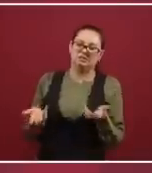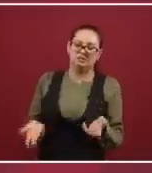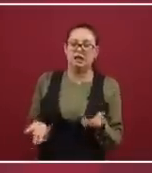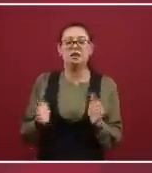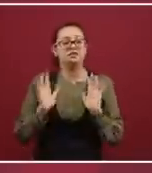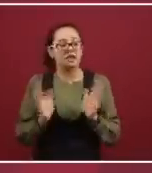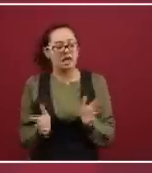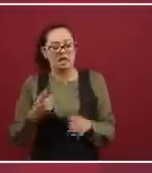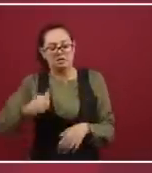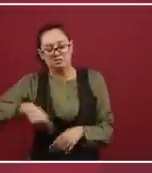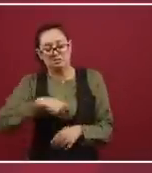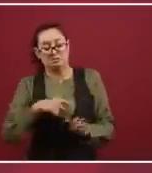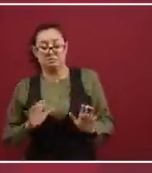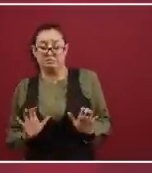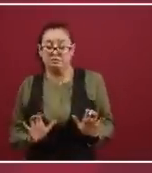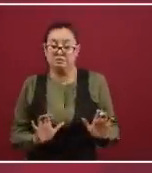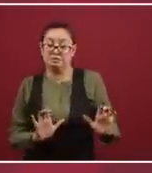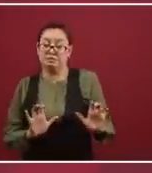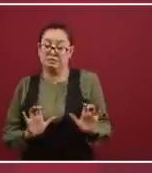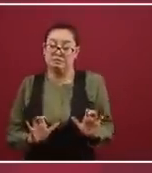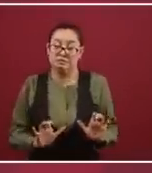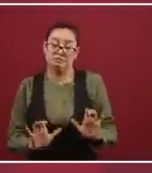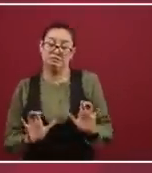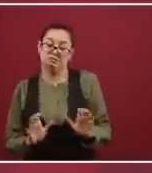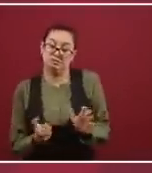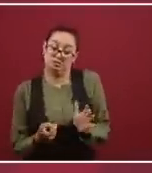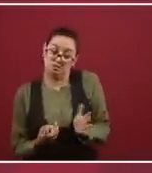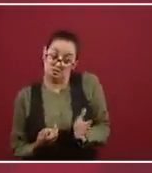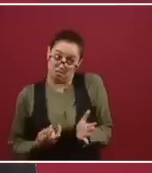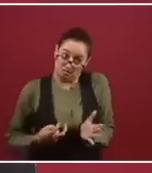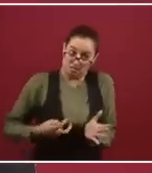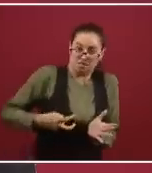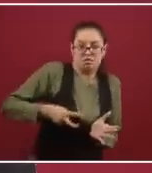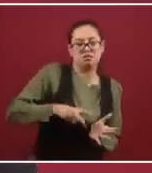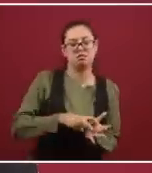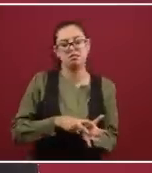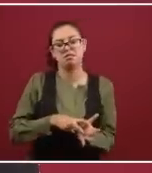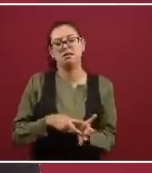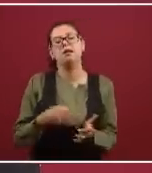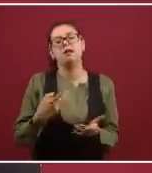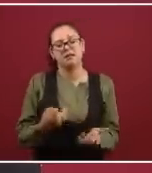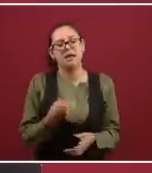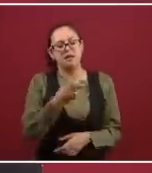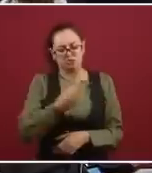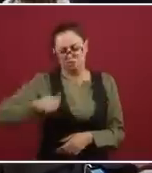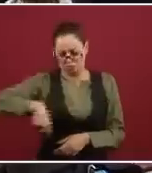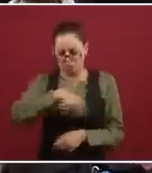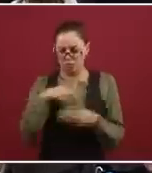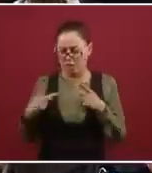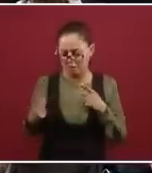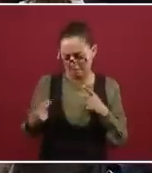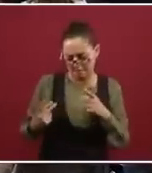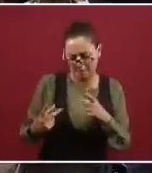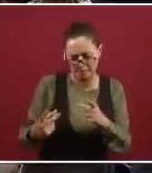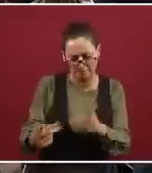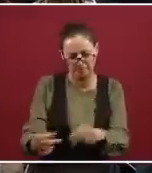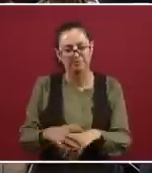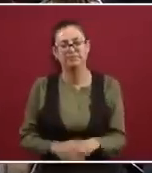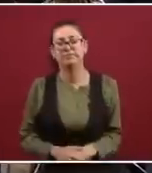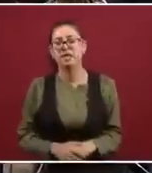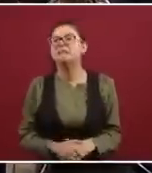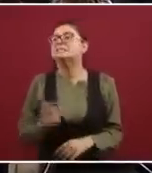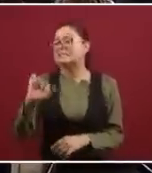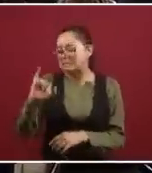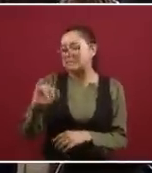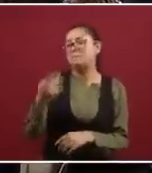muy probable de que estén los libros a tiempo. Sí, lo que pasa es que para estas fechas, el